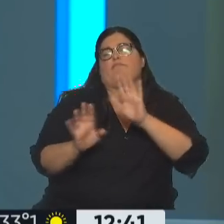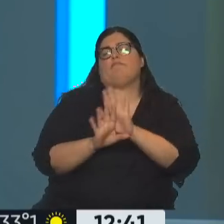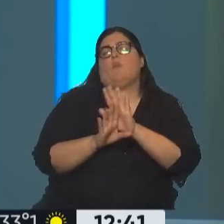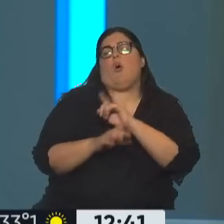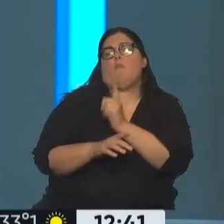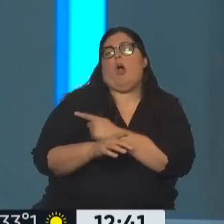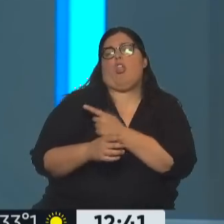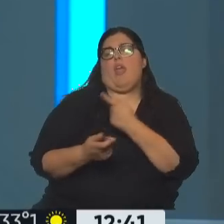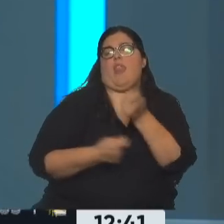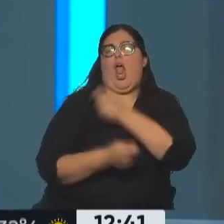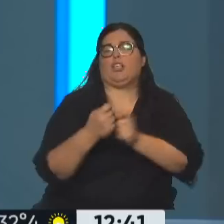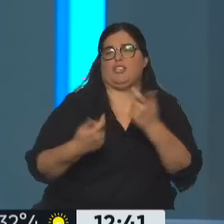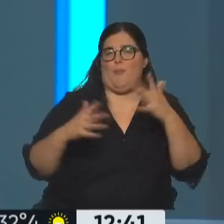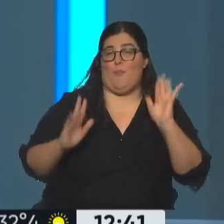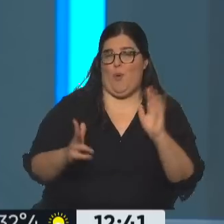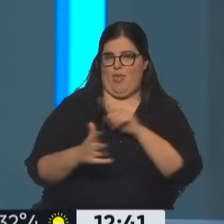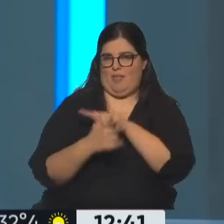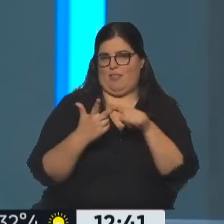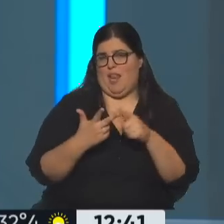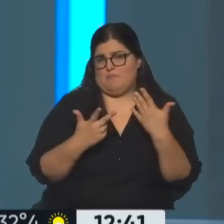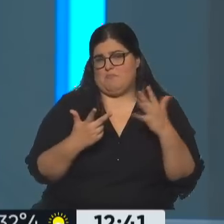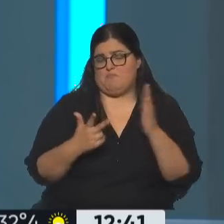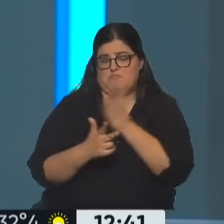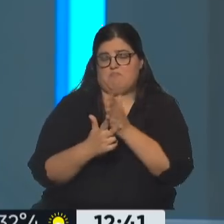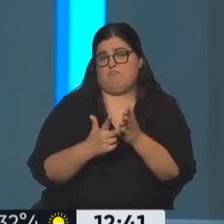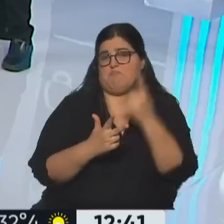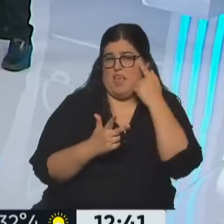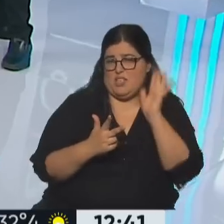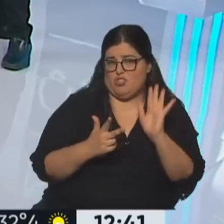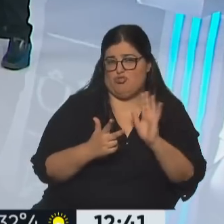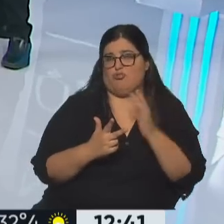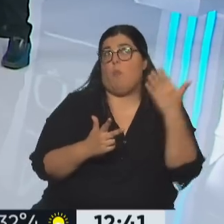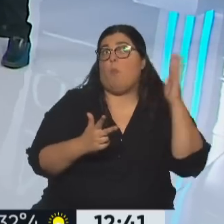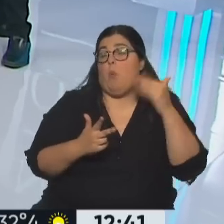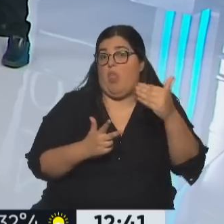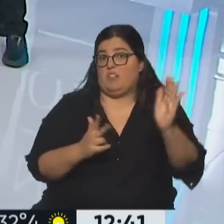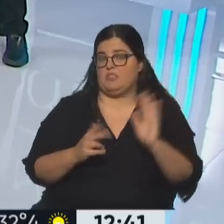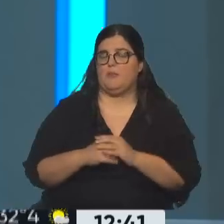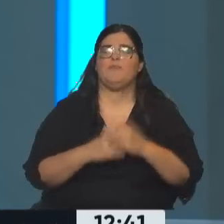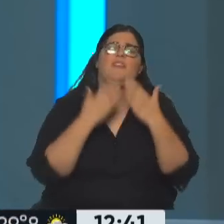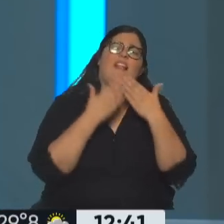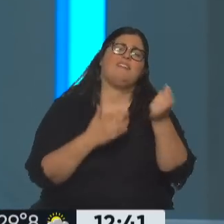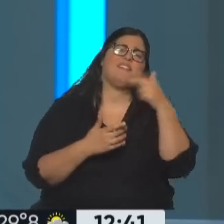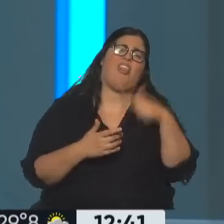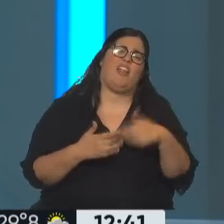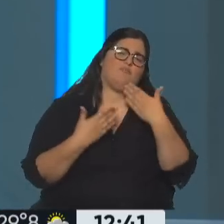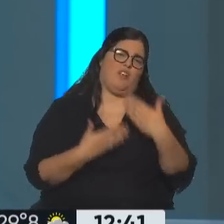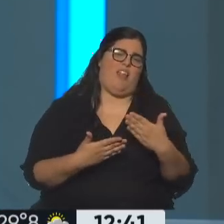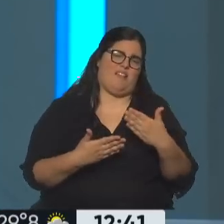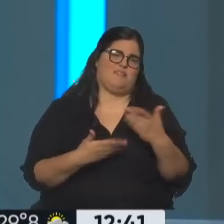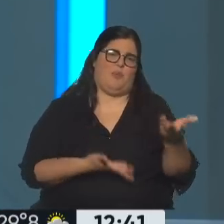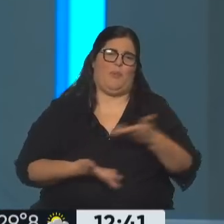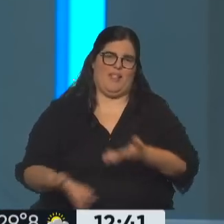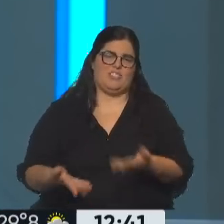de fuerza, ¿no? Yo creo que esos son los tres escenarios que se presentan. Bien, Andrés, muchas gracias. Muchas gracias por la invitación